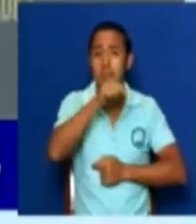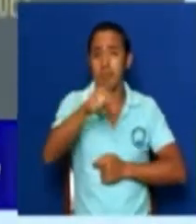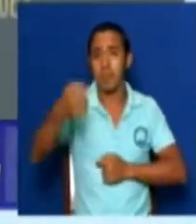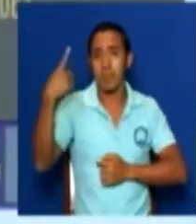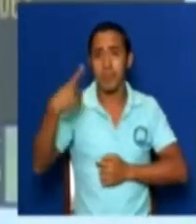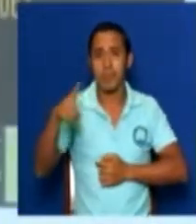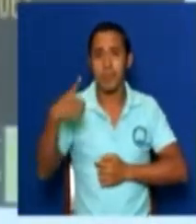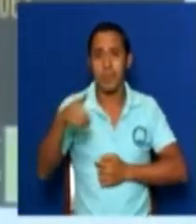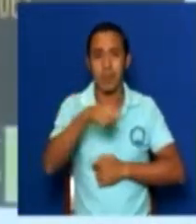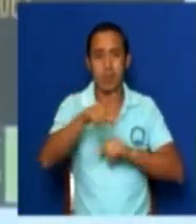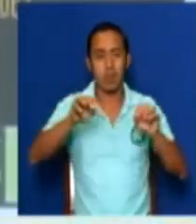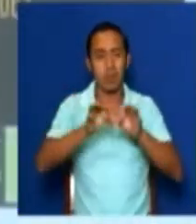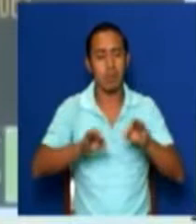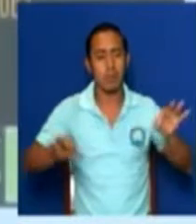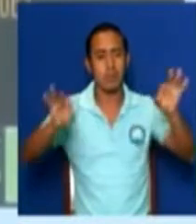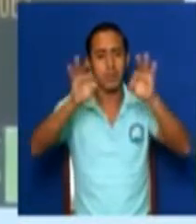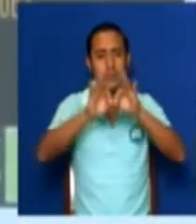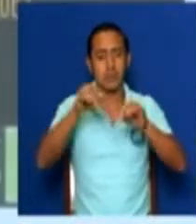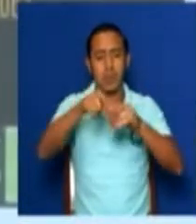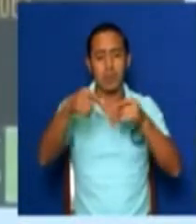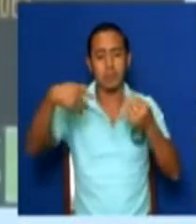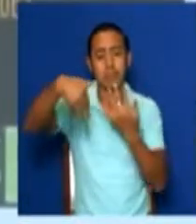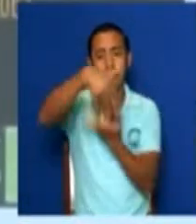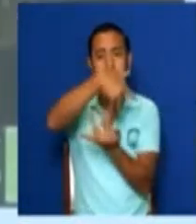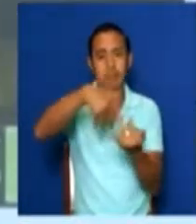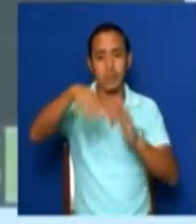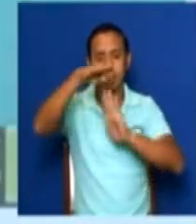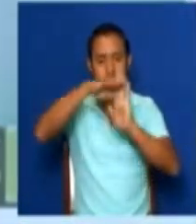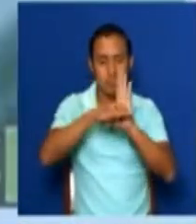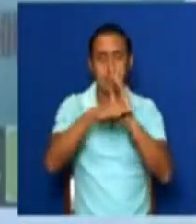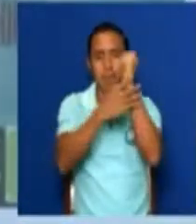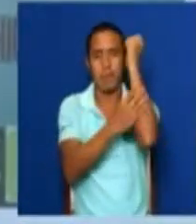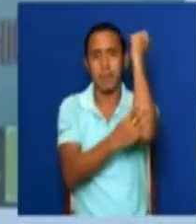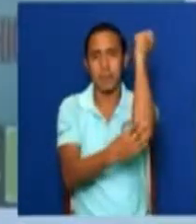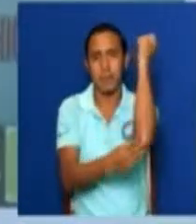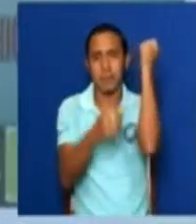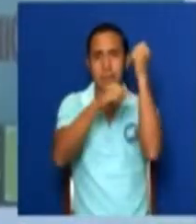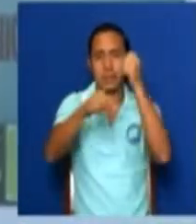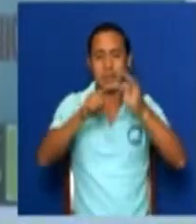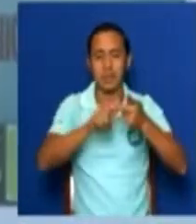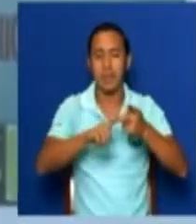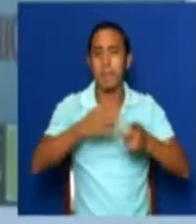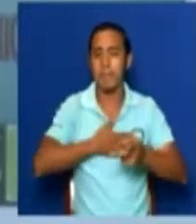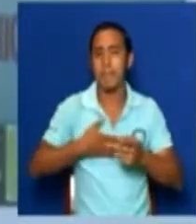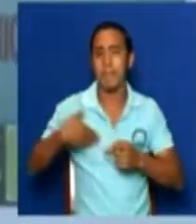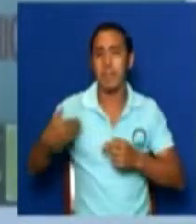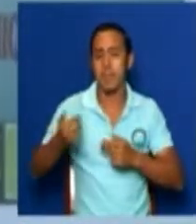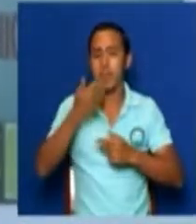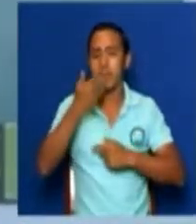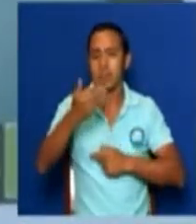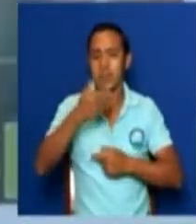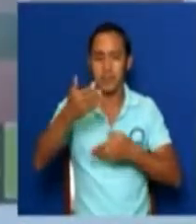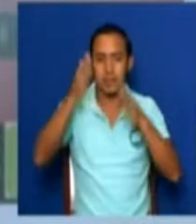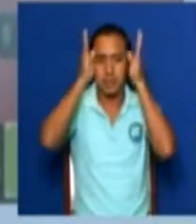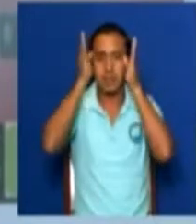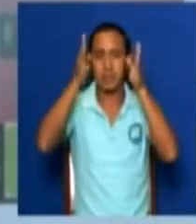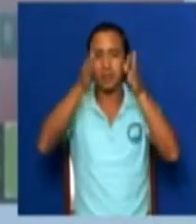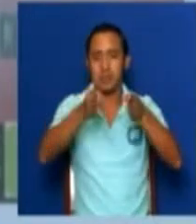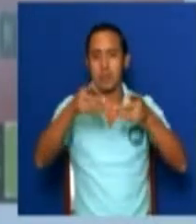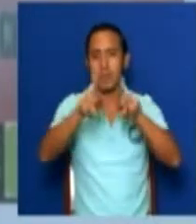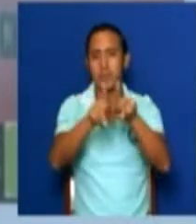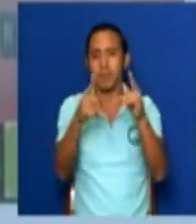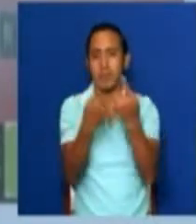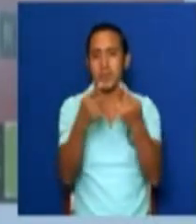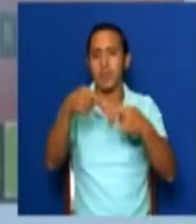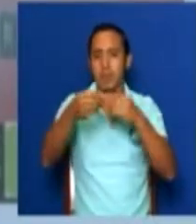derecho fundamental, su vinculación con la reducción de la pobreza y la mejora de la calidad de los servicios públicos